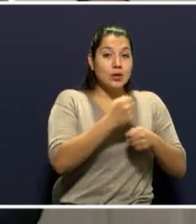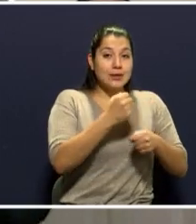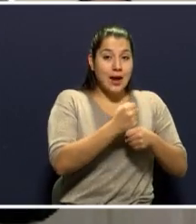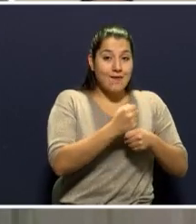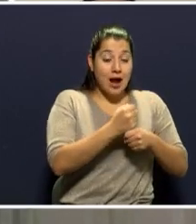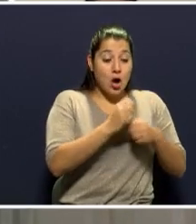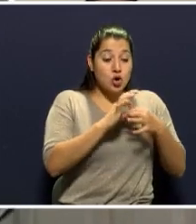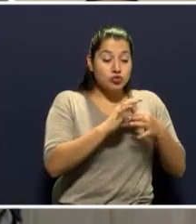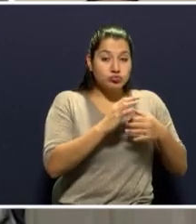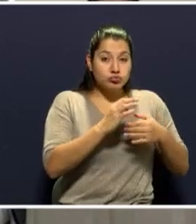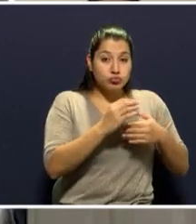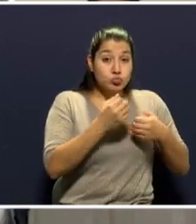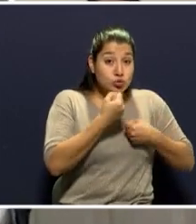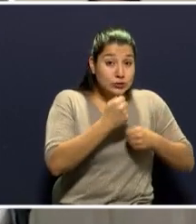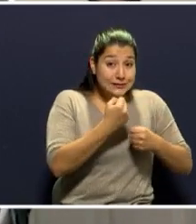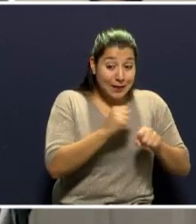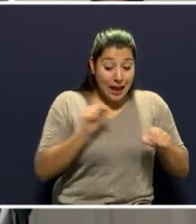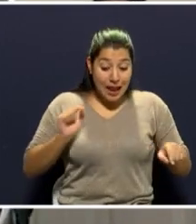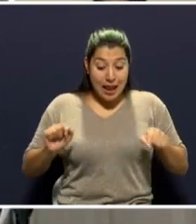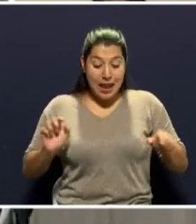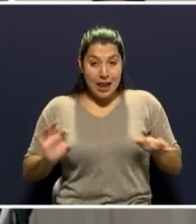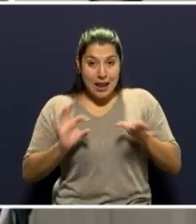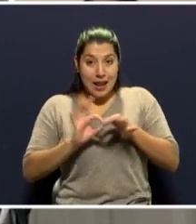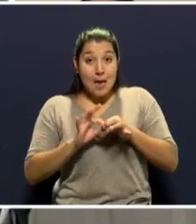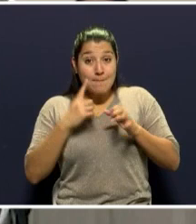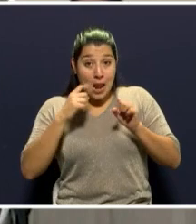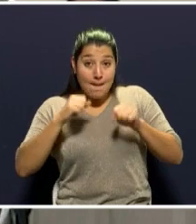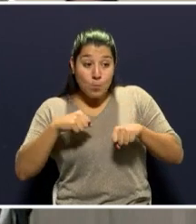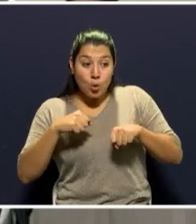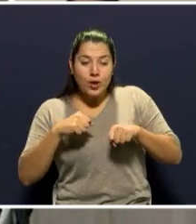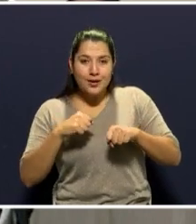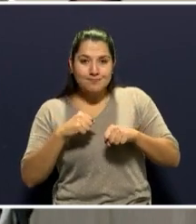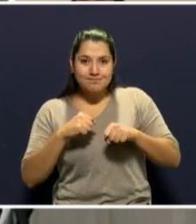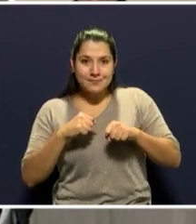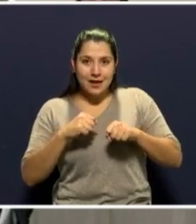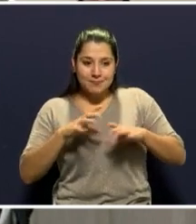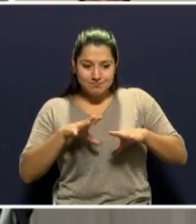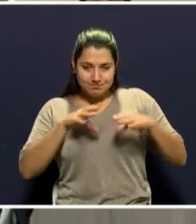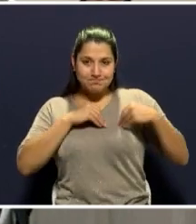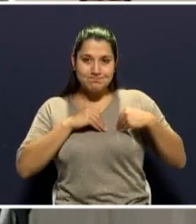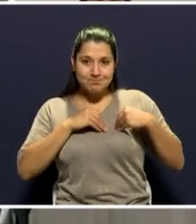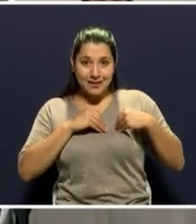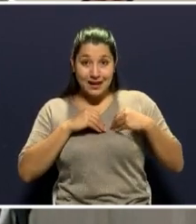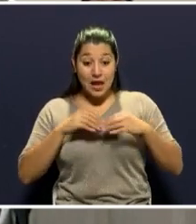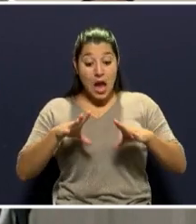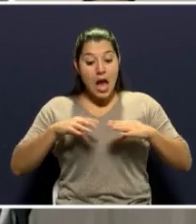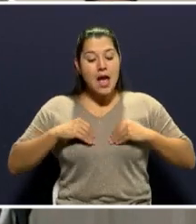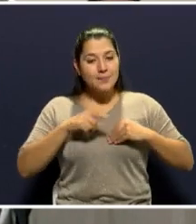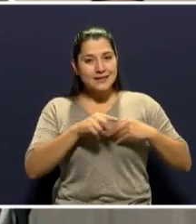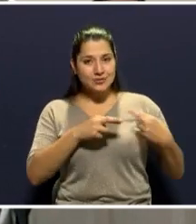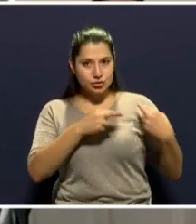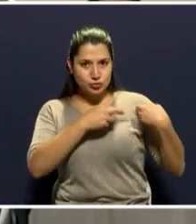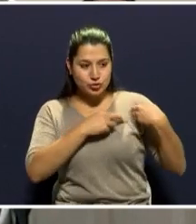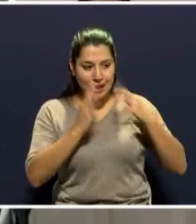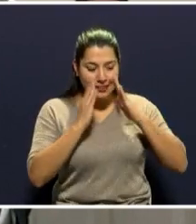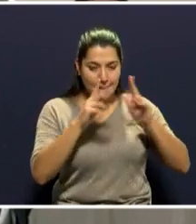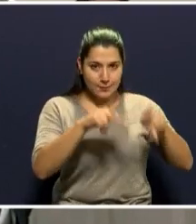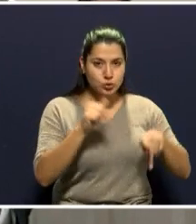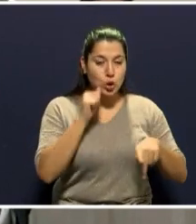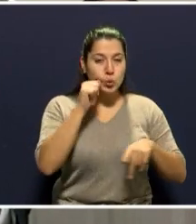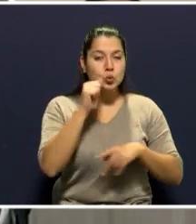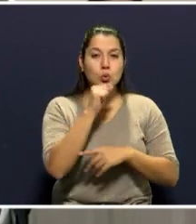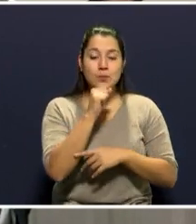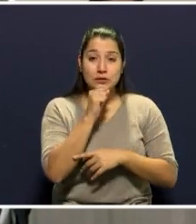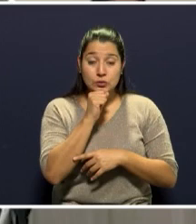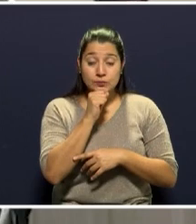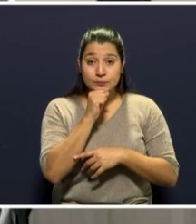poder desarrollar esta tarea, de modo tal que tenemos un esfuerzo multinivel para poder dar esa asistencia en los niveles que ya